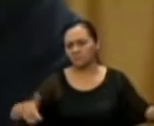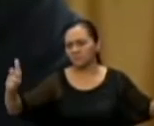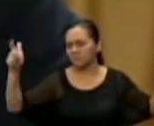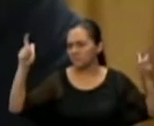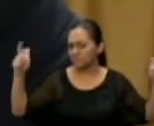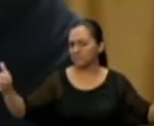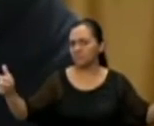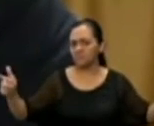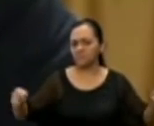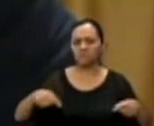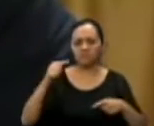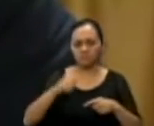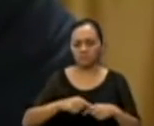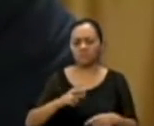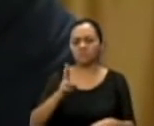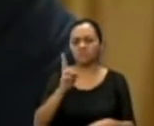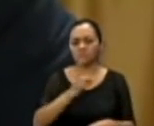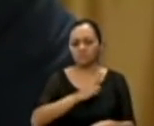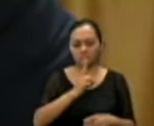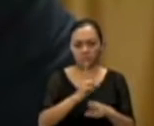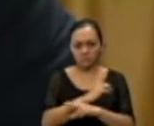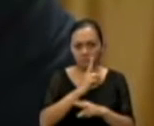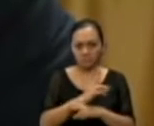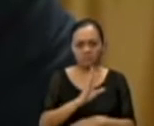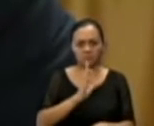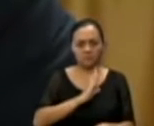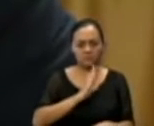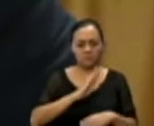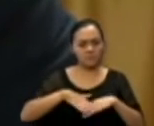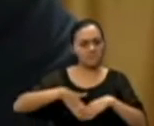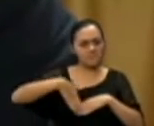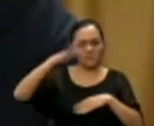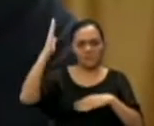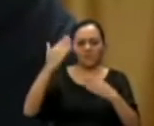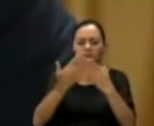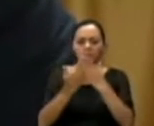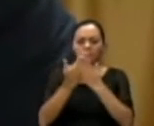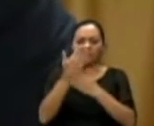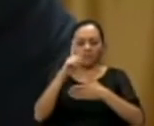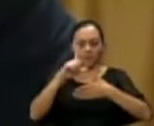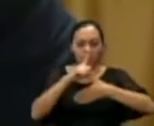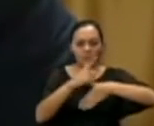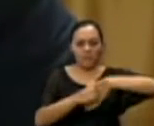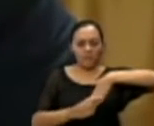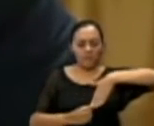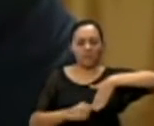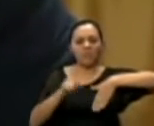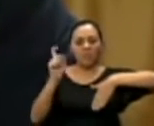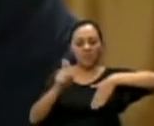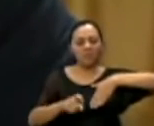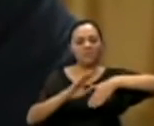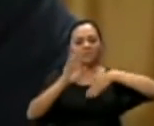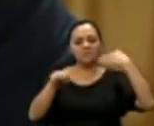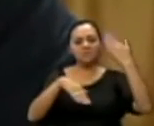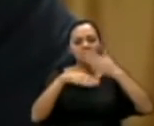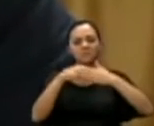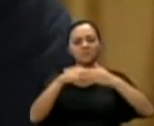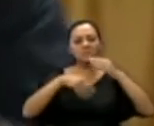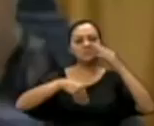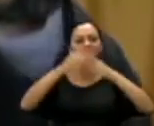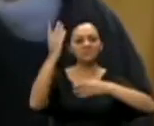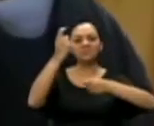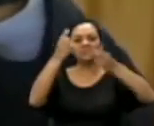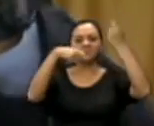utiliza tecnología de punta y el más moderno de américa latina y esto nos permitirá incluso poder ser exportadores de